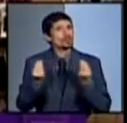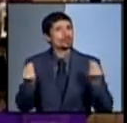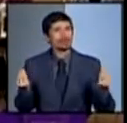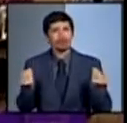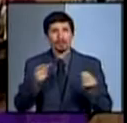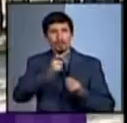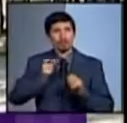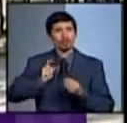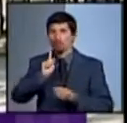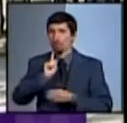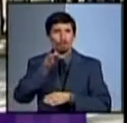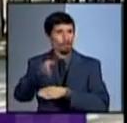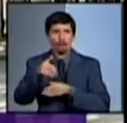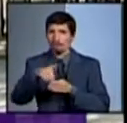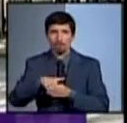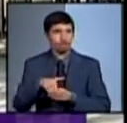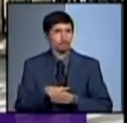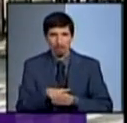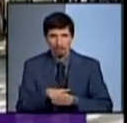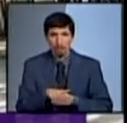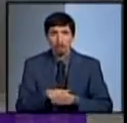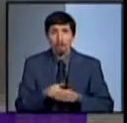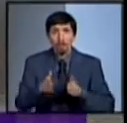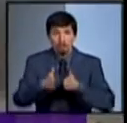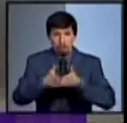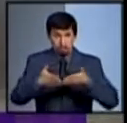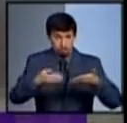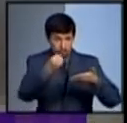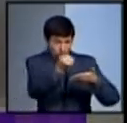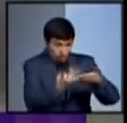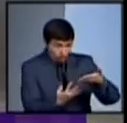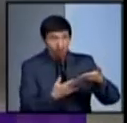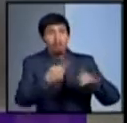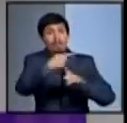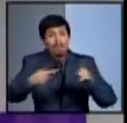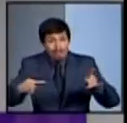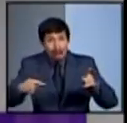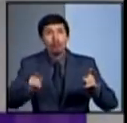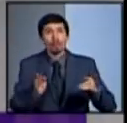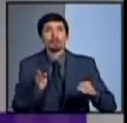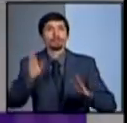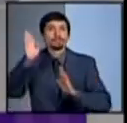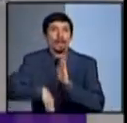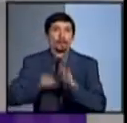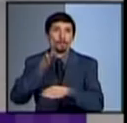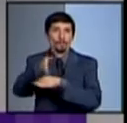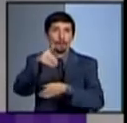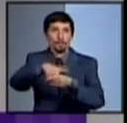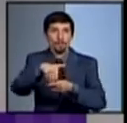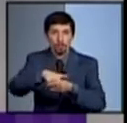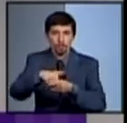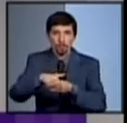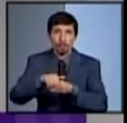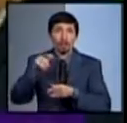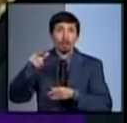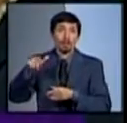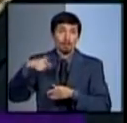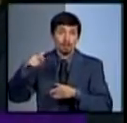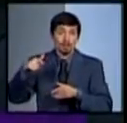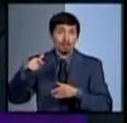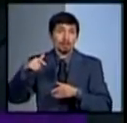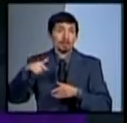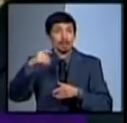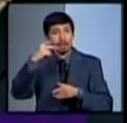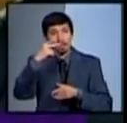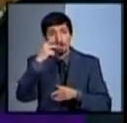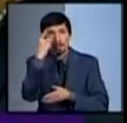abstención. Menos de la mitad del padrón electoral concurrió a las urnas el 17 de diciembre. Datos que aún son analizados por